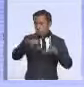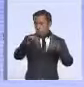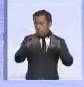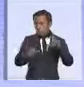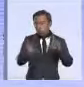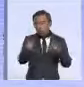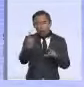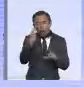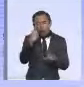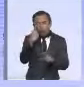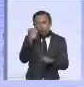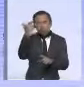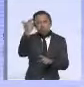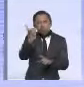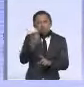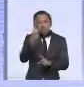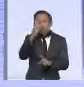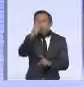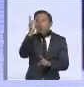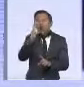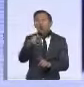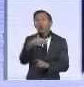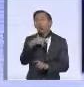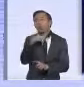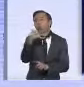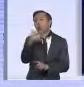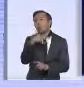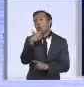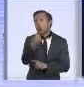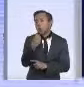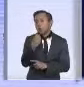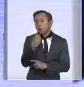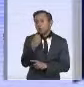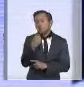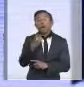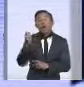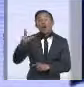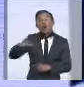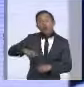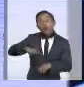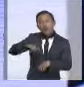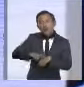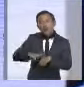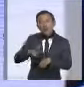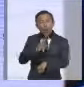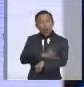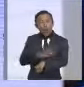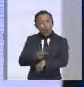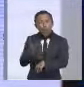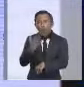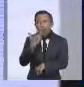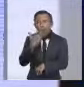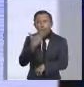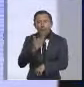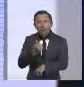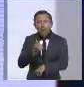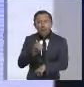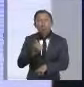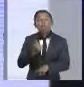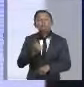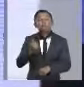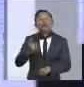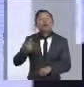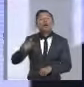más al país que la deshonestidad de los gobernantes. Se roban los